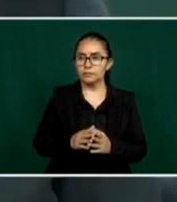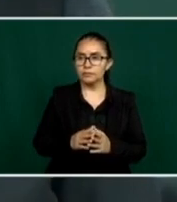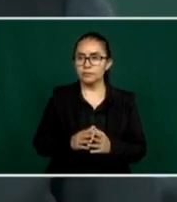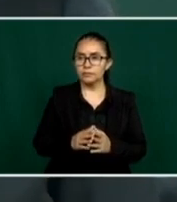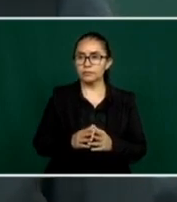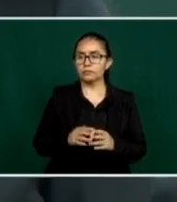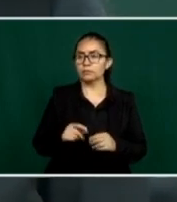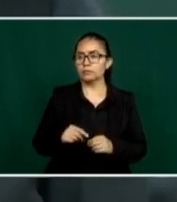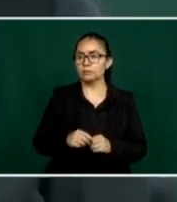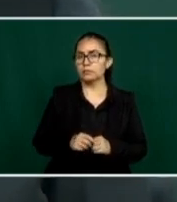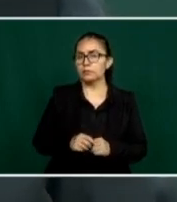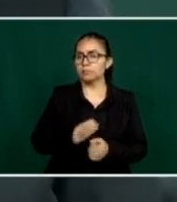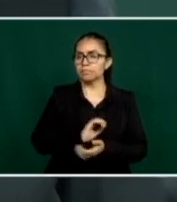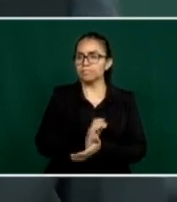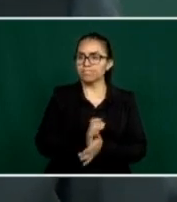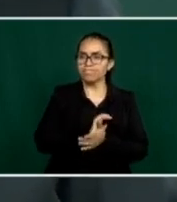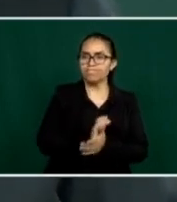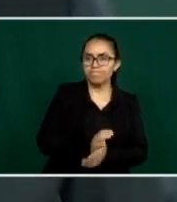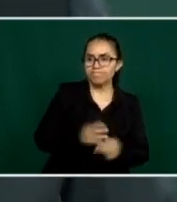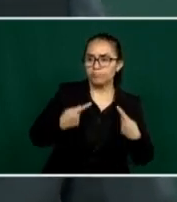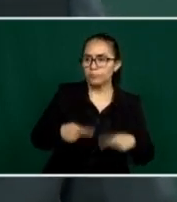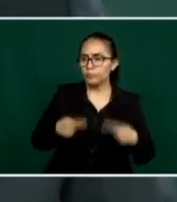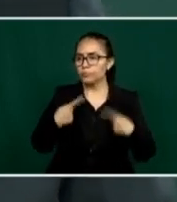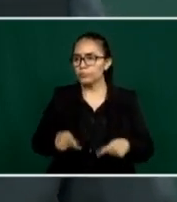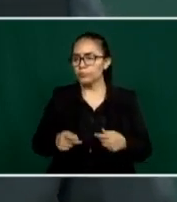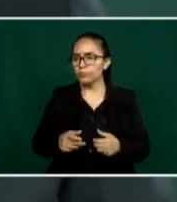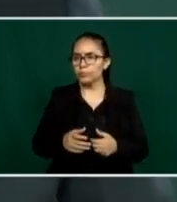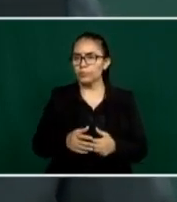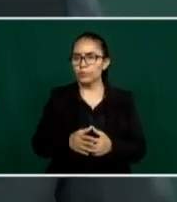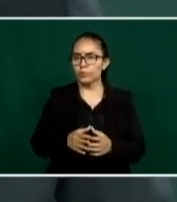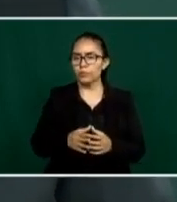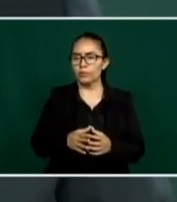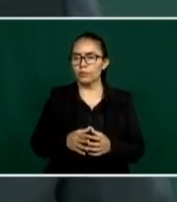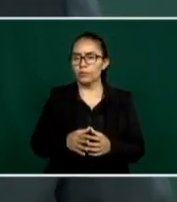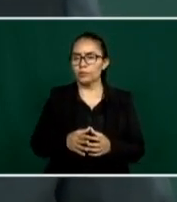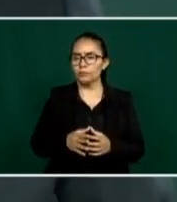de abusos a la gente.